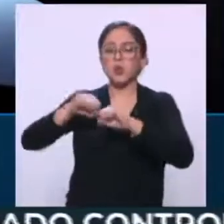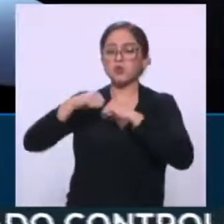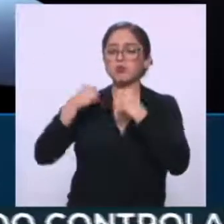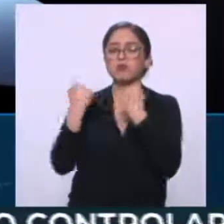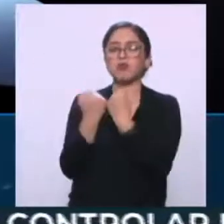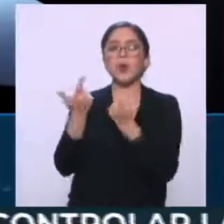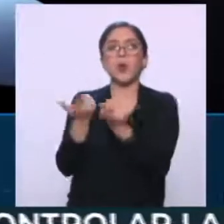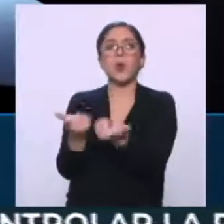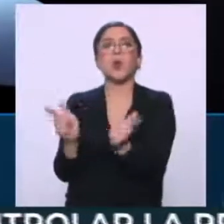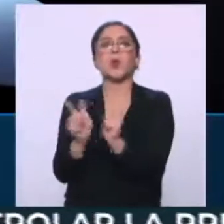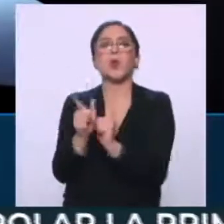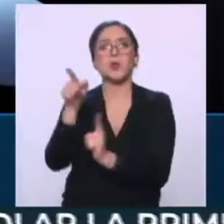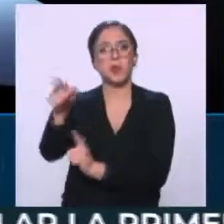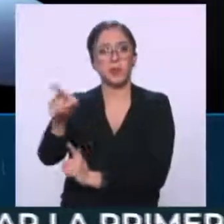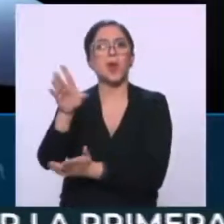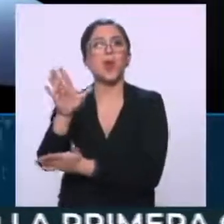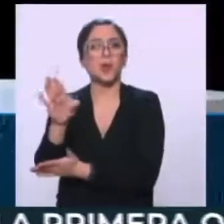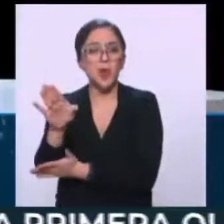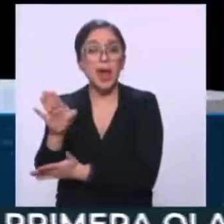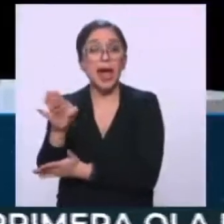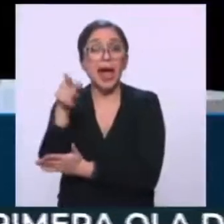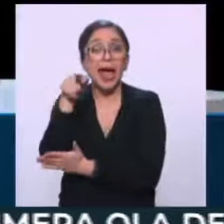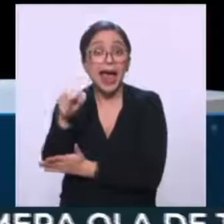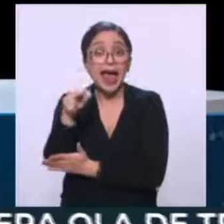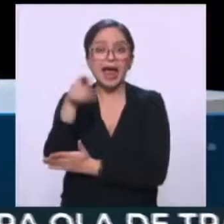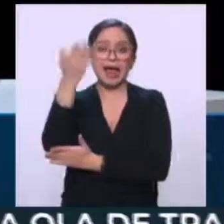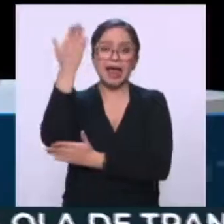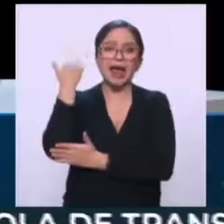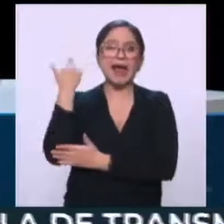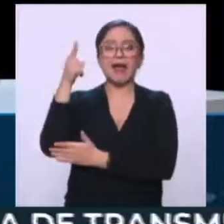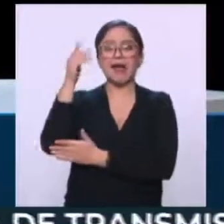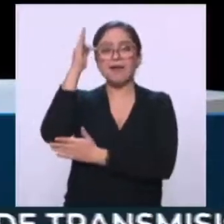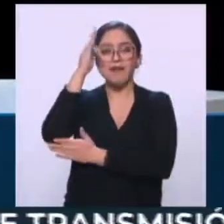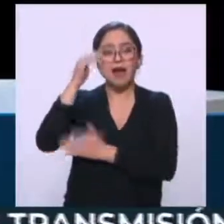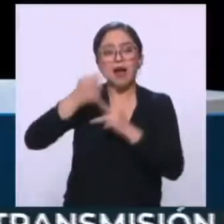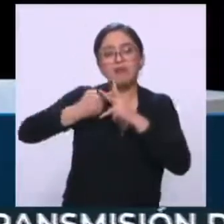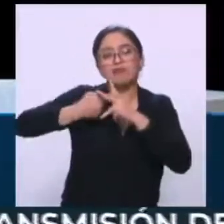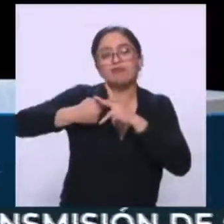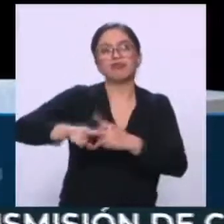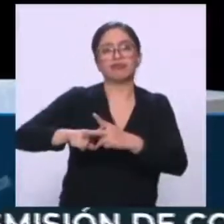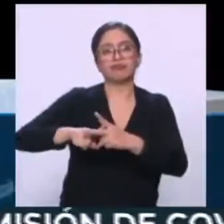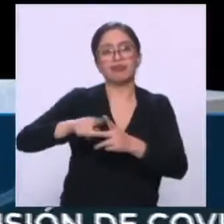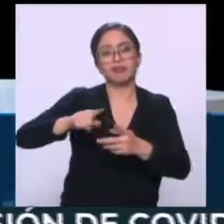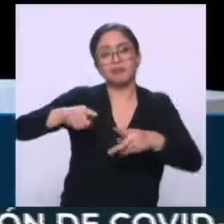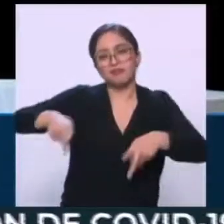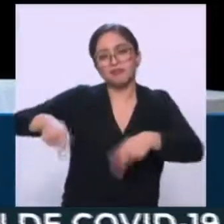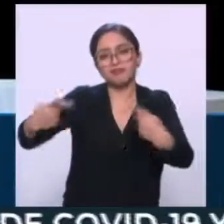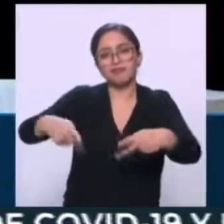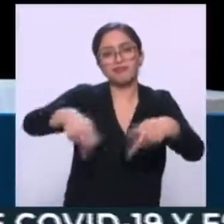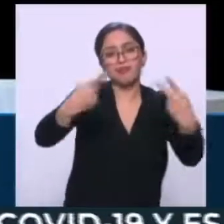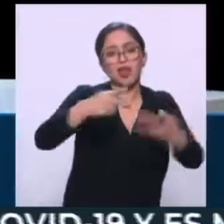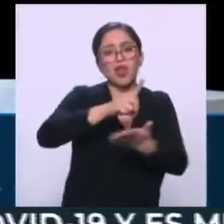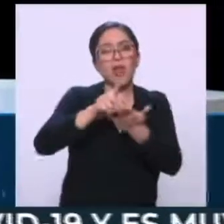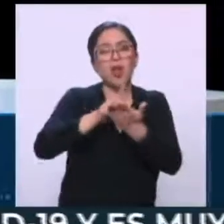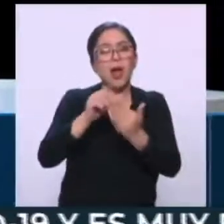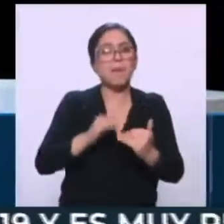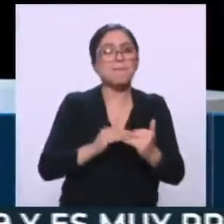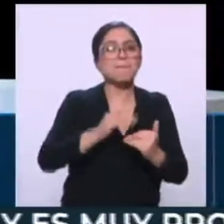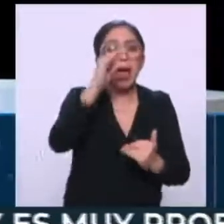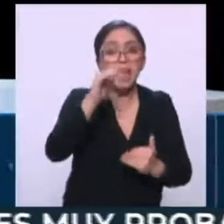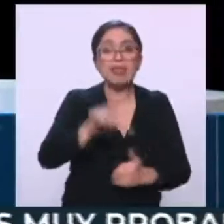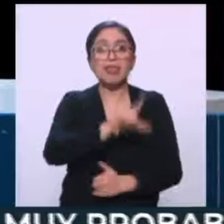toda esta tragedia. Si se comprueba lo de García Luna, quiere decir que las instituciones civiles